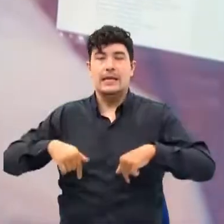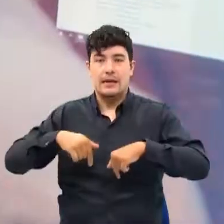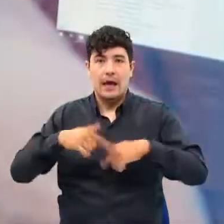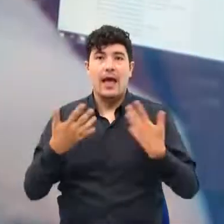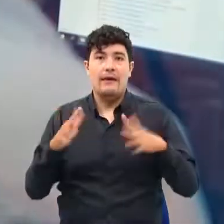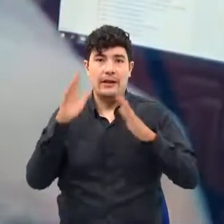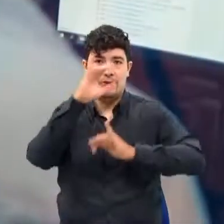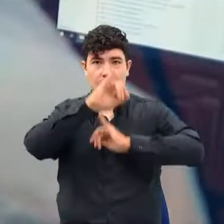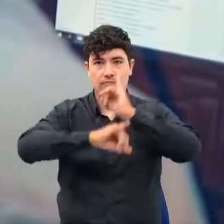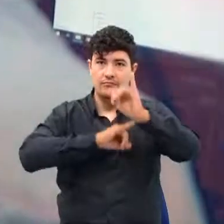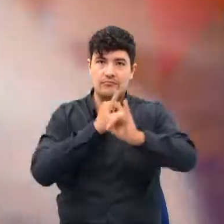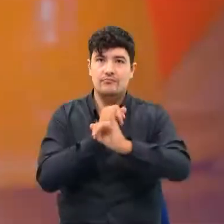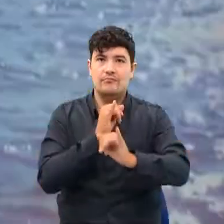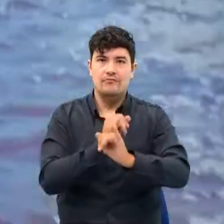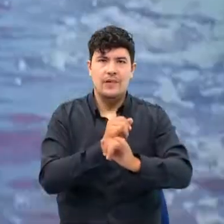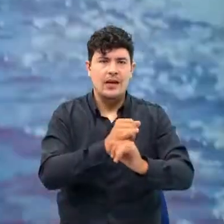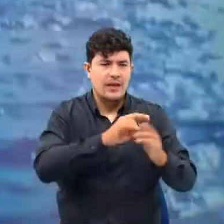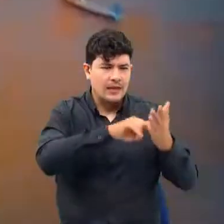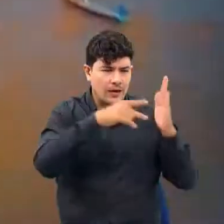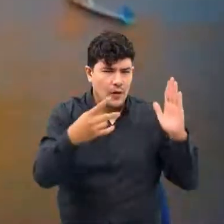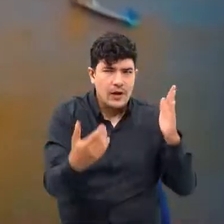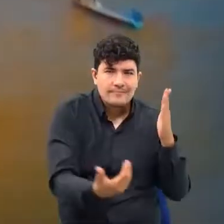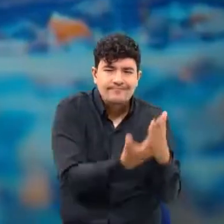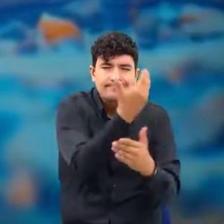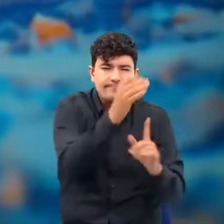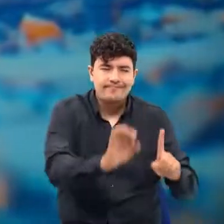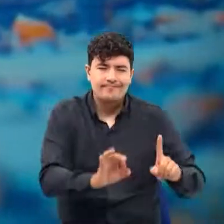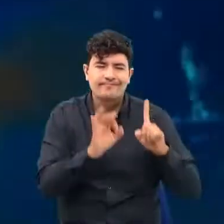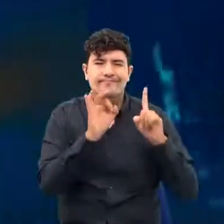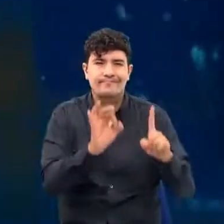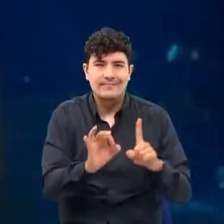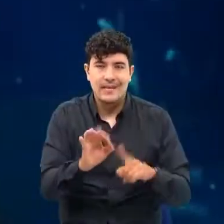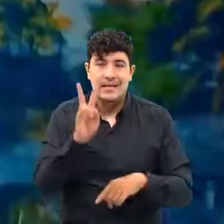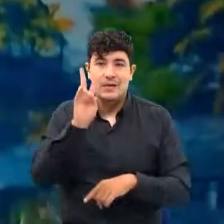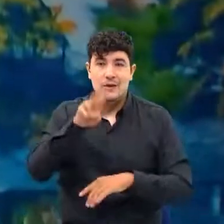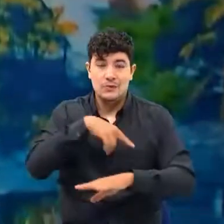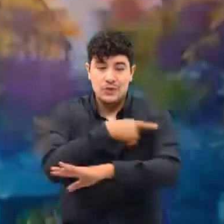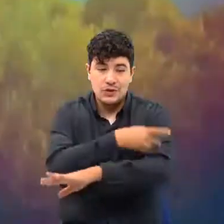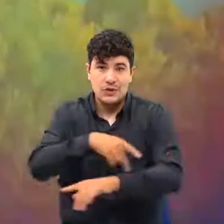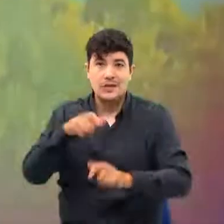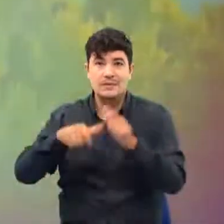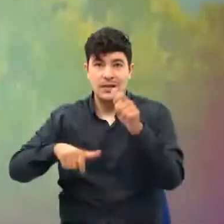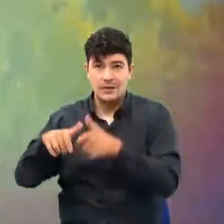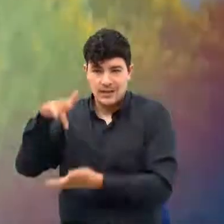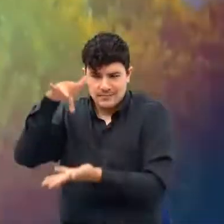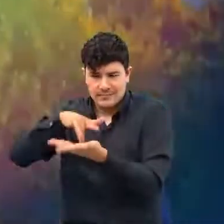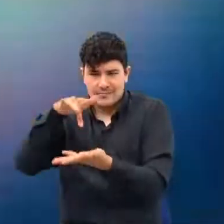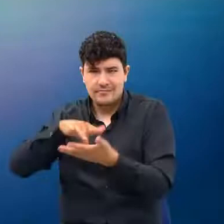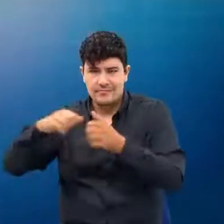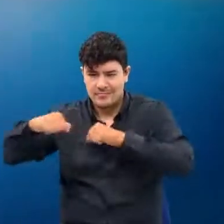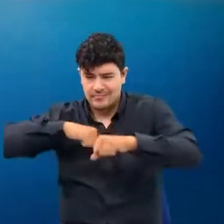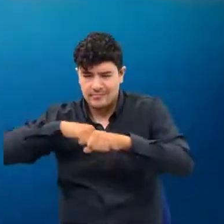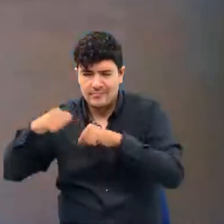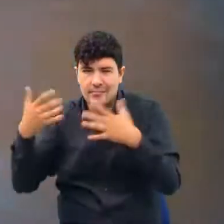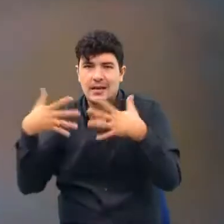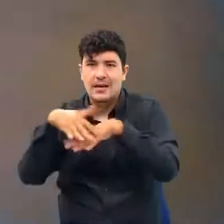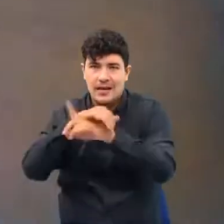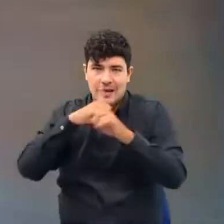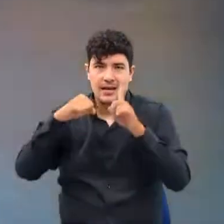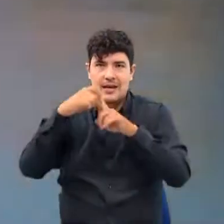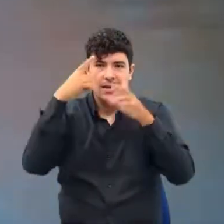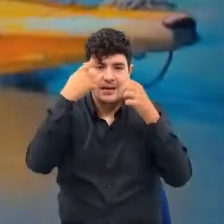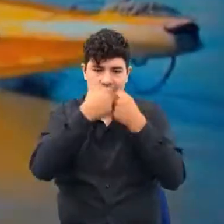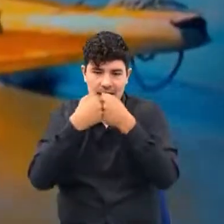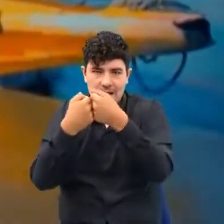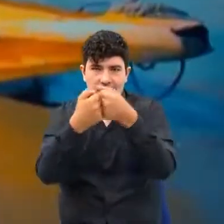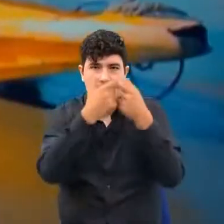Nos equipamos con infraestructura tecnológica, somos más de 2 millones de usuarios digitales. Creamos alianzas